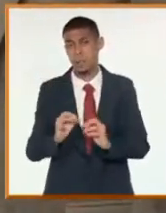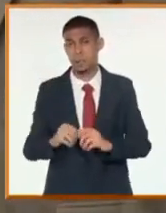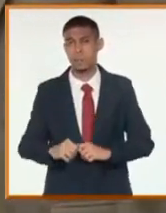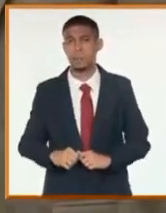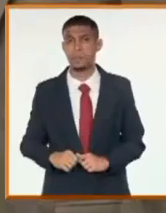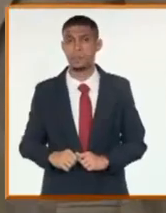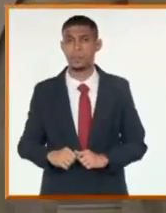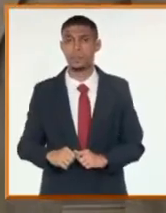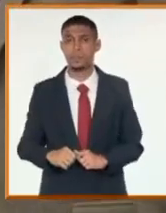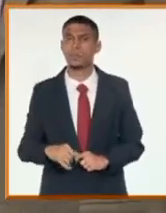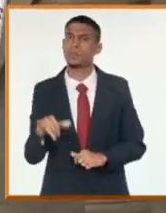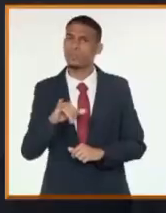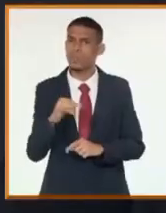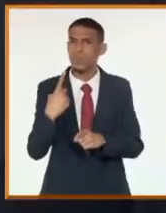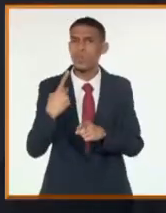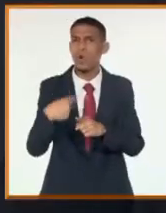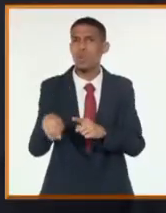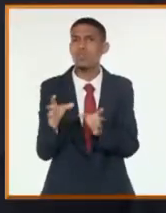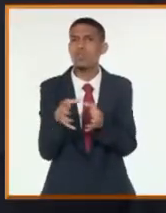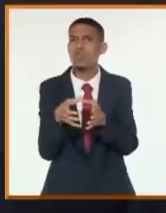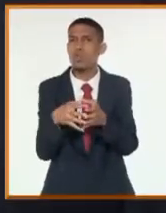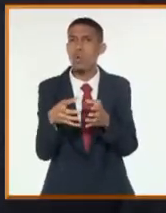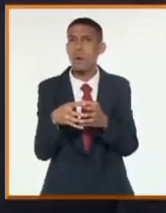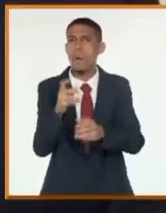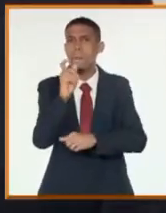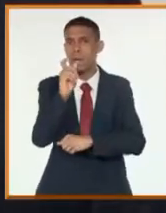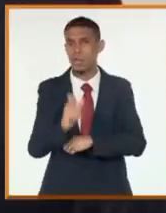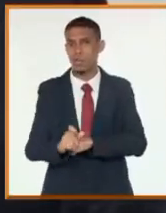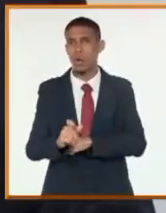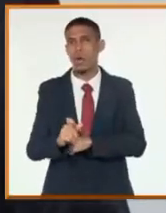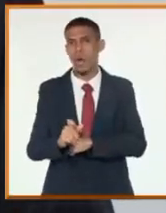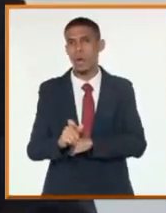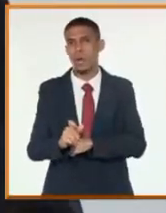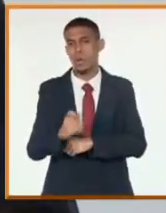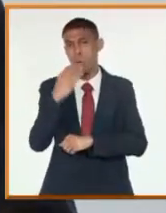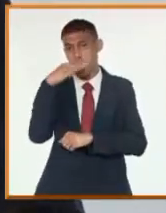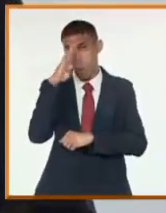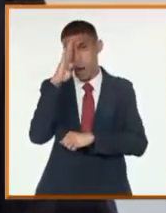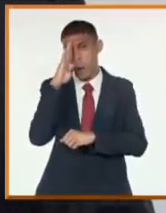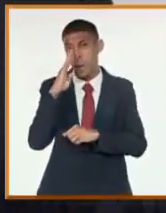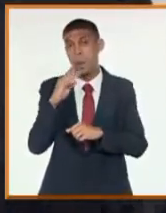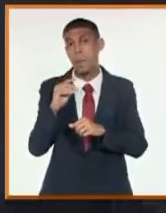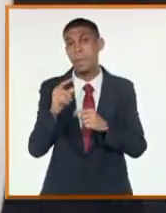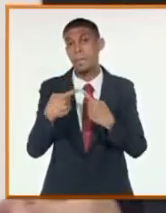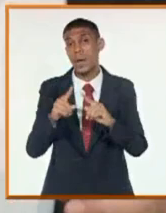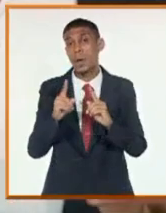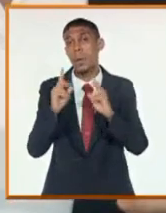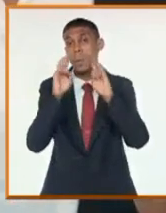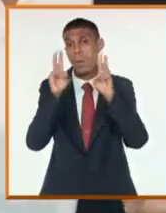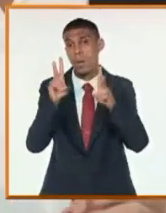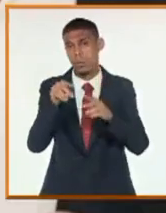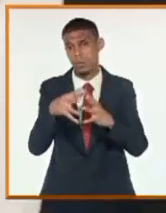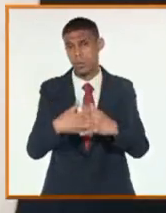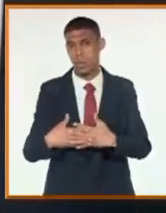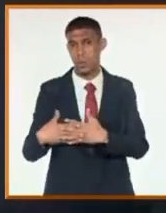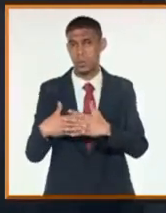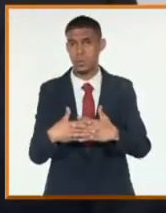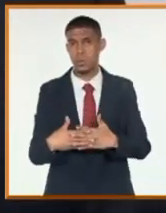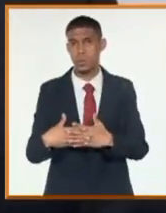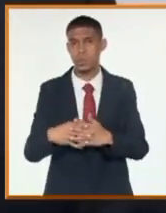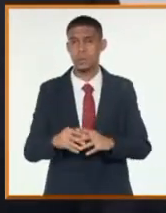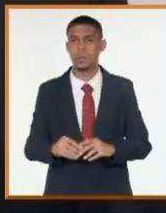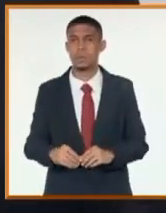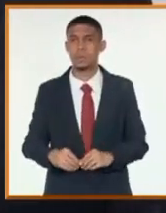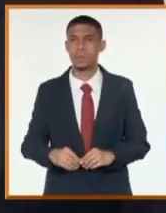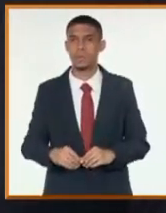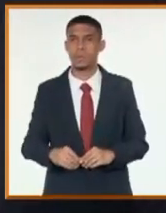con residentes cubanos en los Estados Unidos. Y yo diría que también hubo un grupo de hechos muy significativos